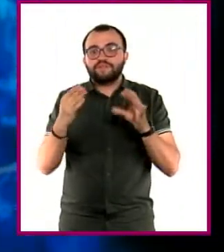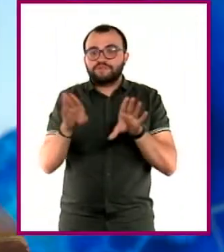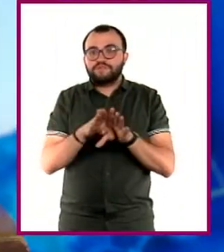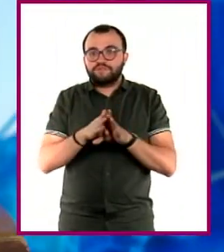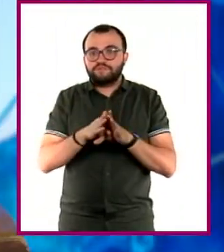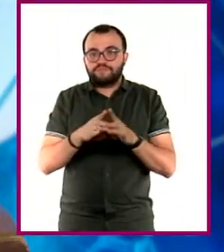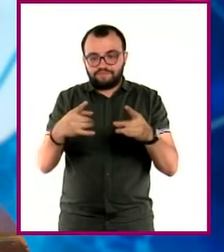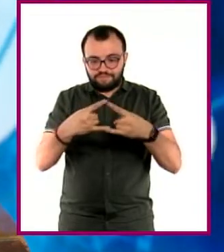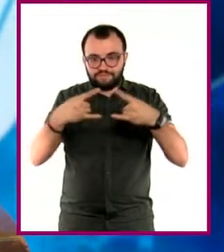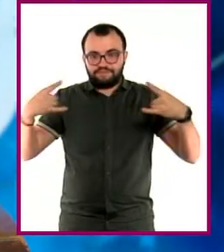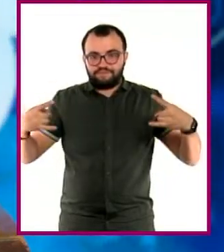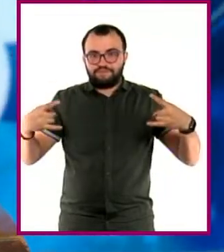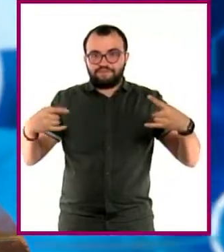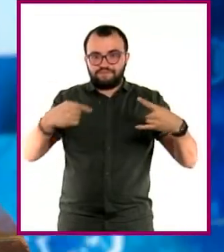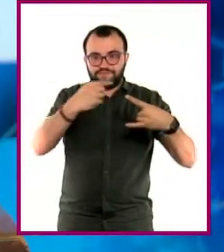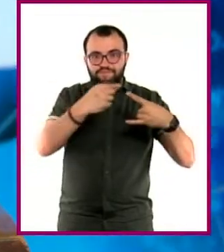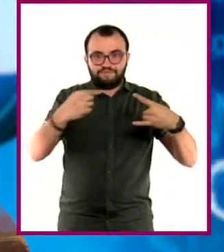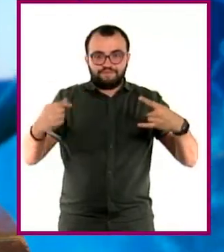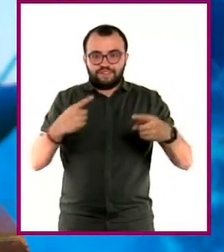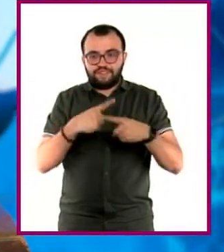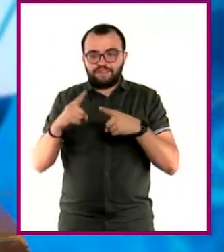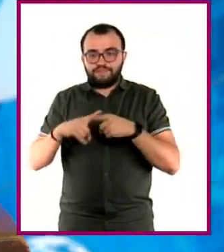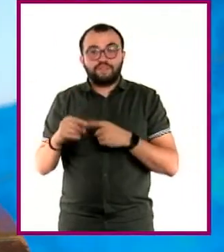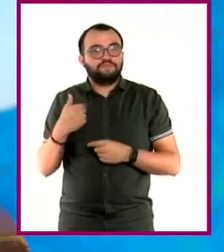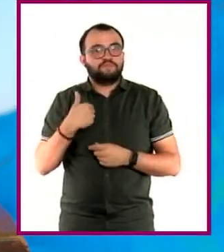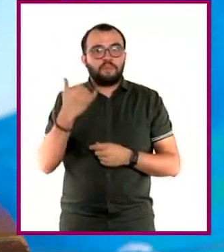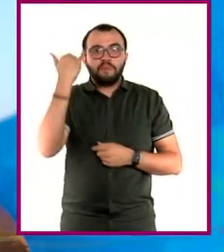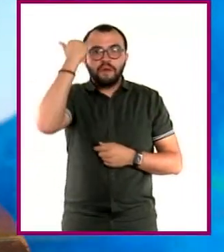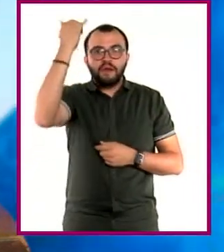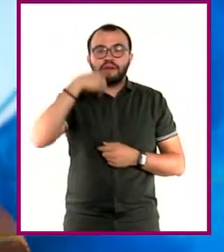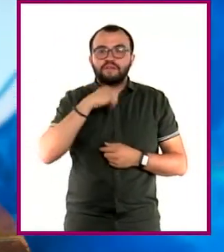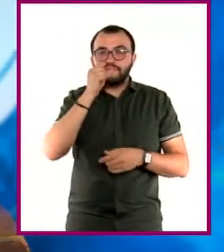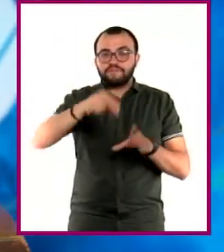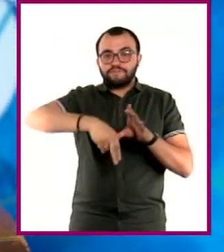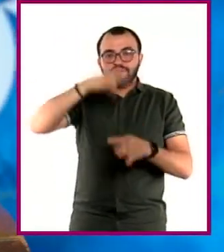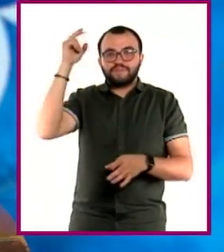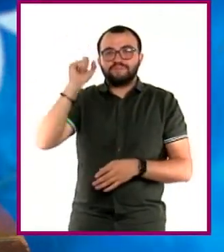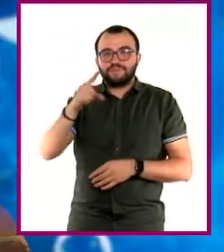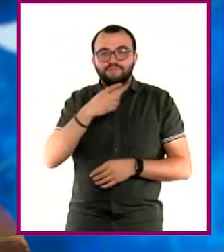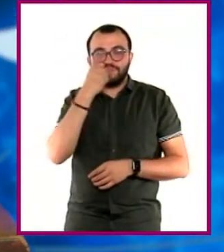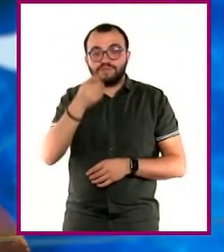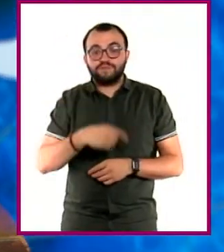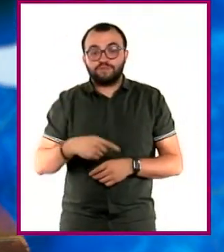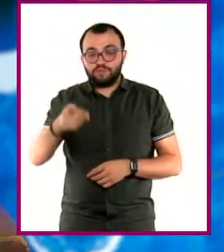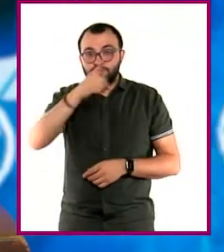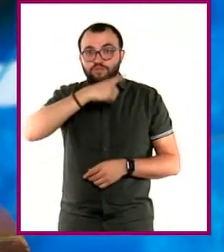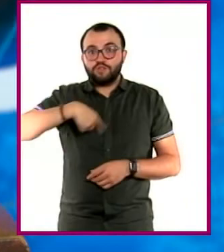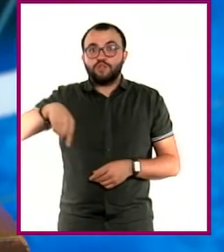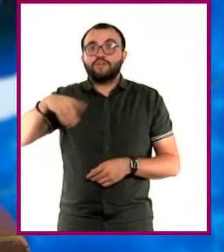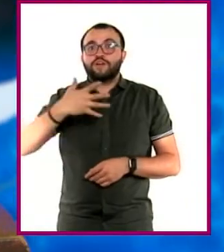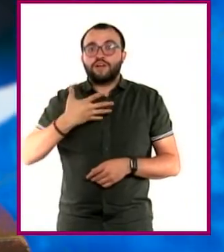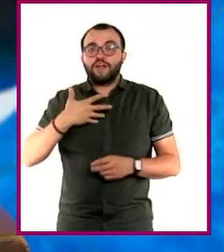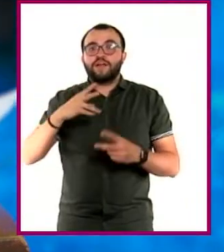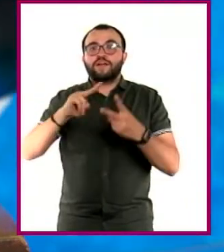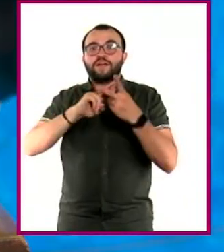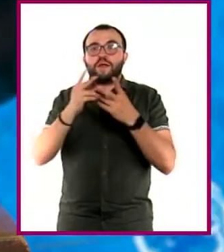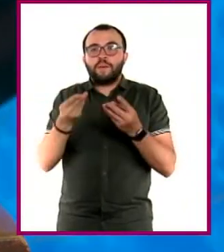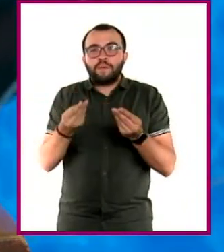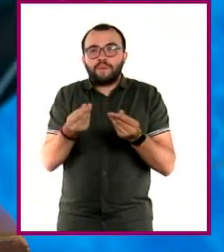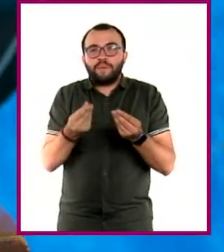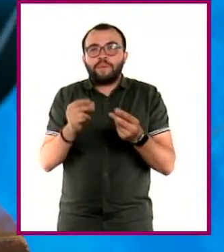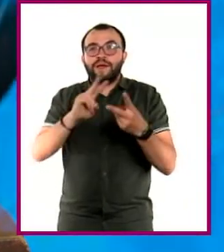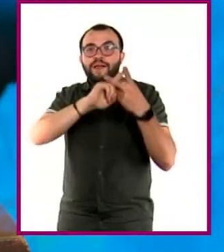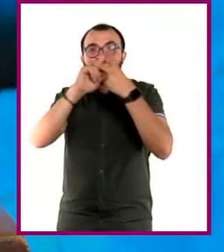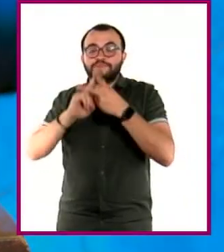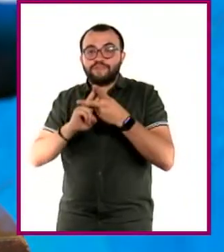periódica. Correcto. Yo no tenía idea que es muy cierto el dicho que dice: somos polvo de estrellas. Ahora